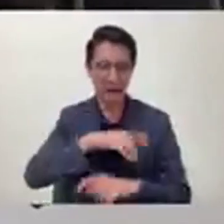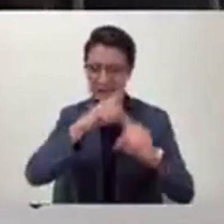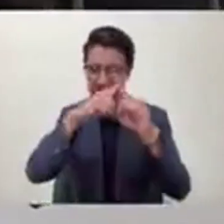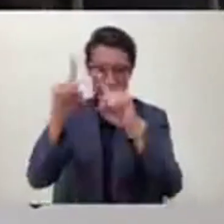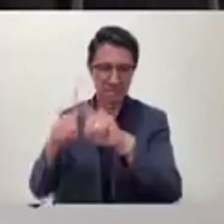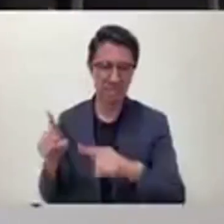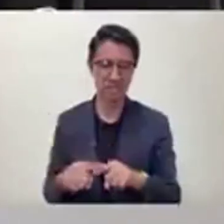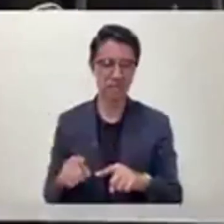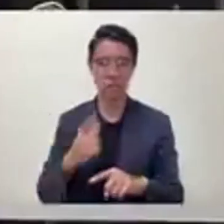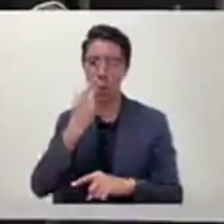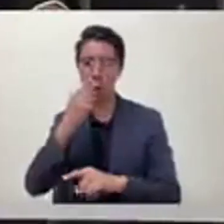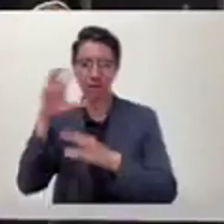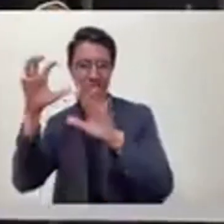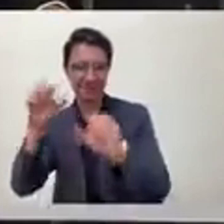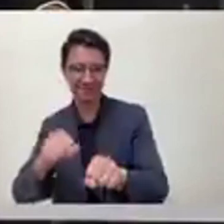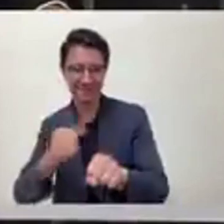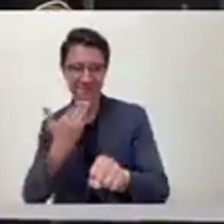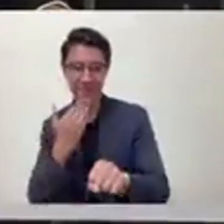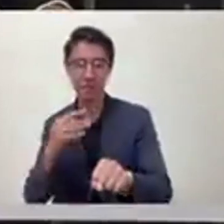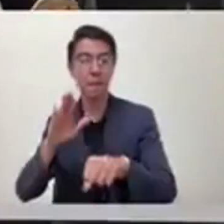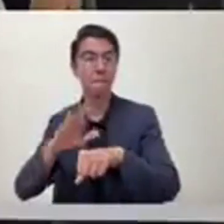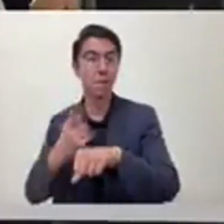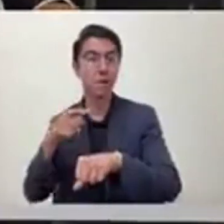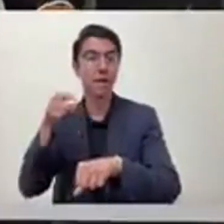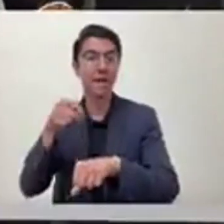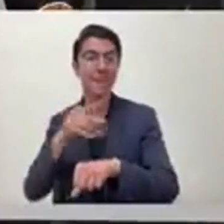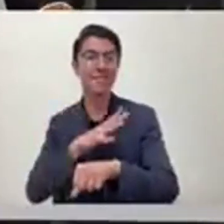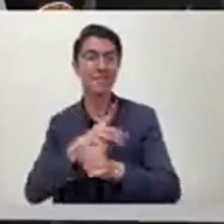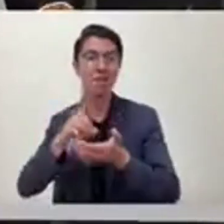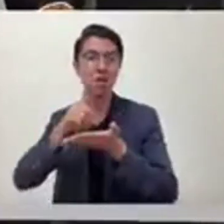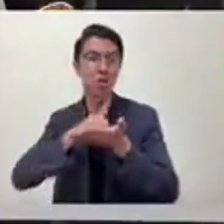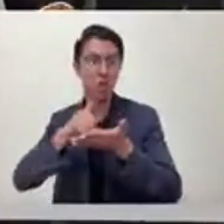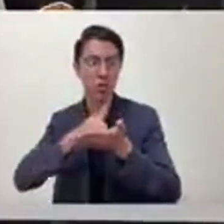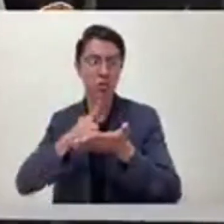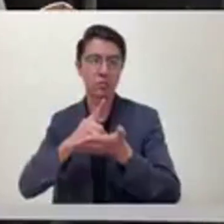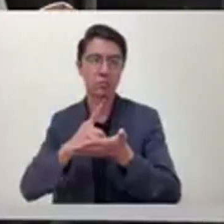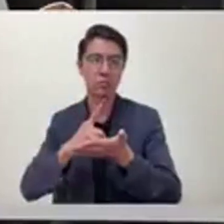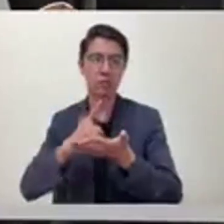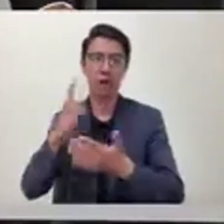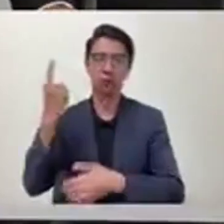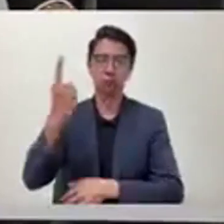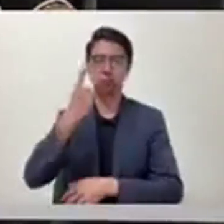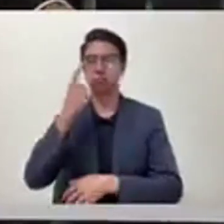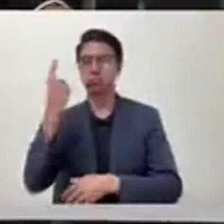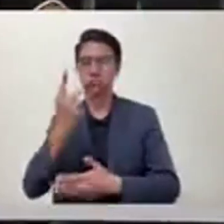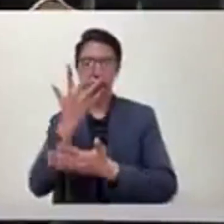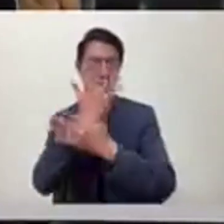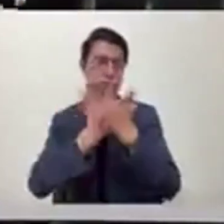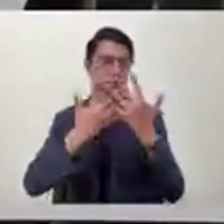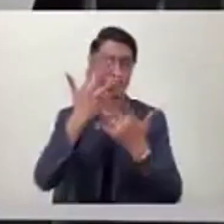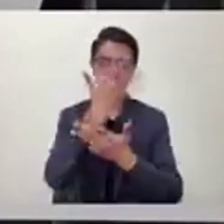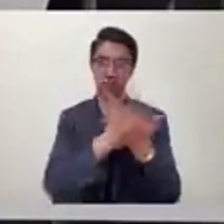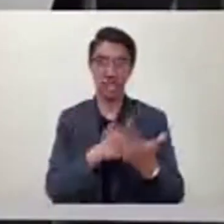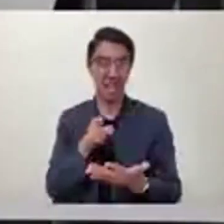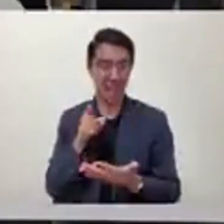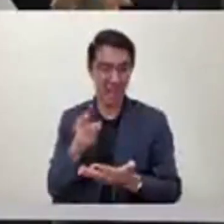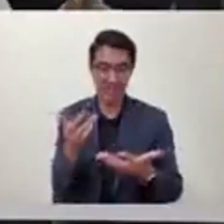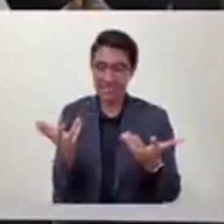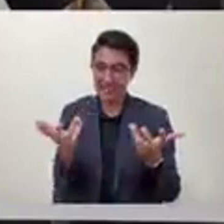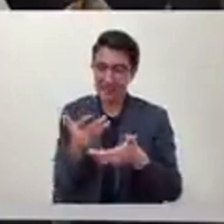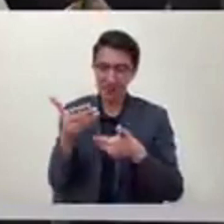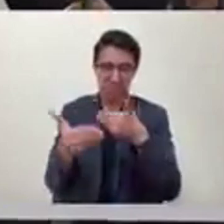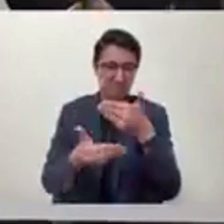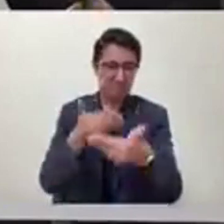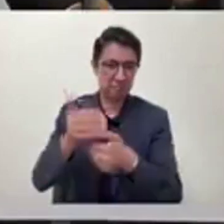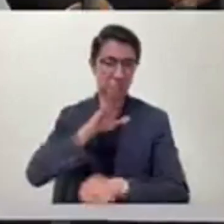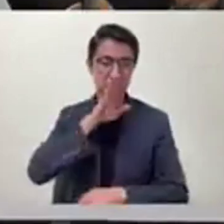centros comunitarios de Salud Mental y adicciones d Contamos con psicólogos psiquiatra con médicos generales con enfermeras con